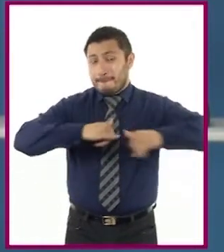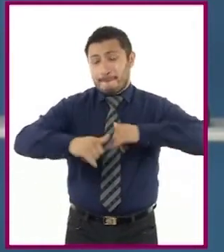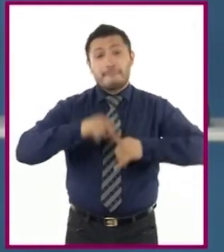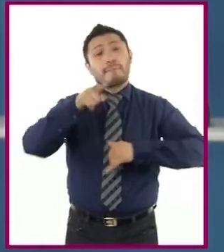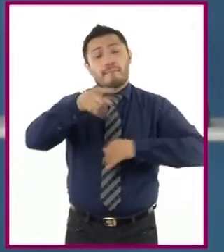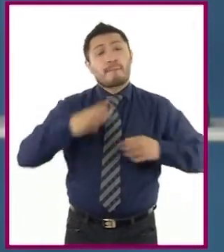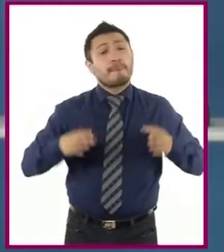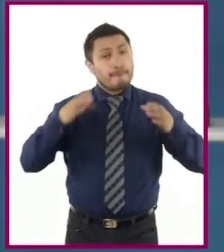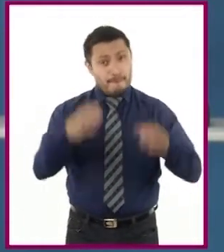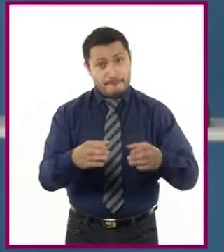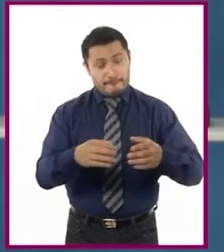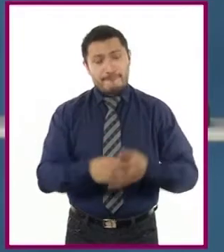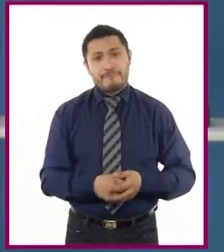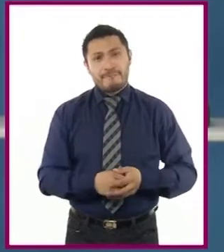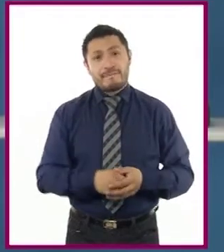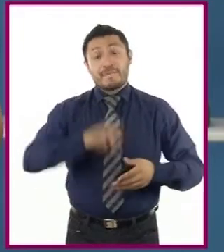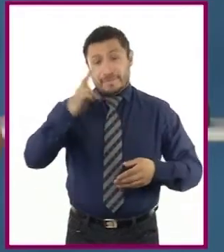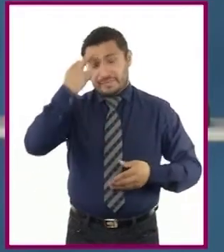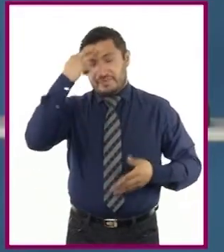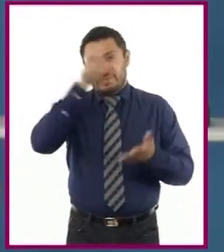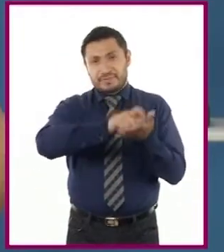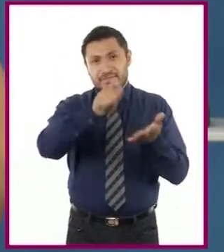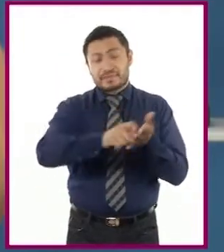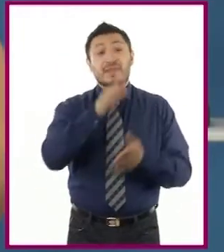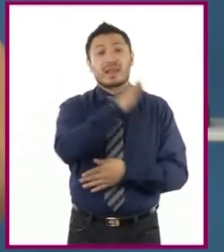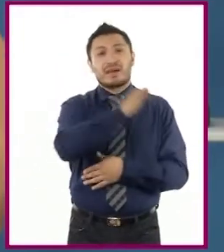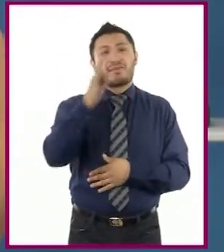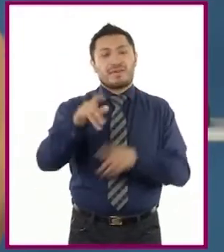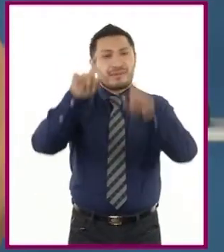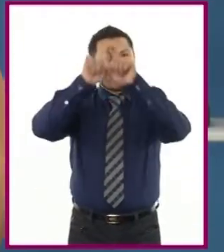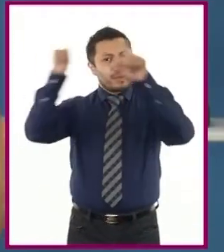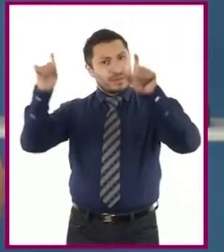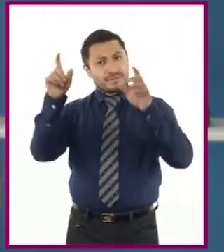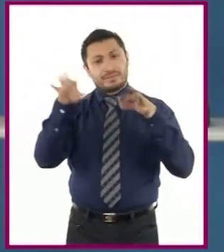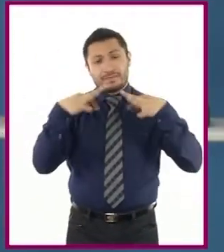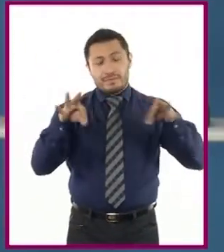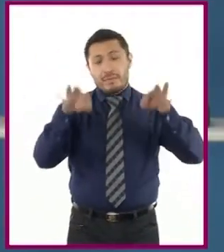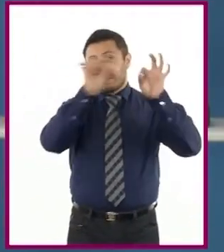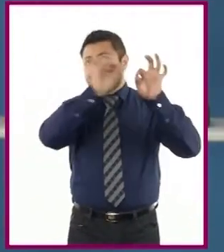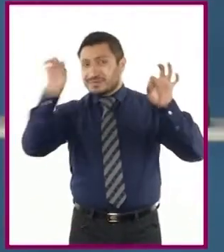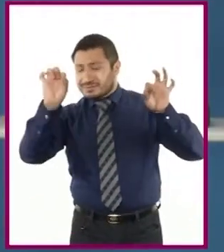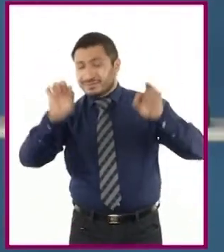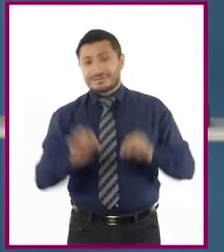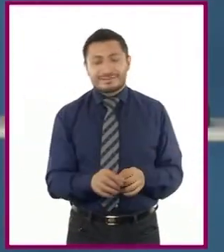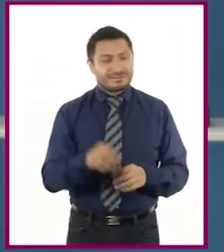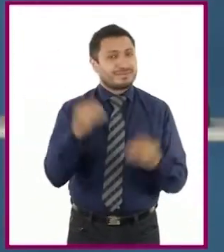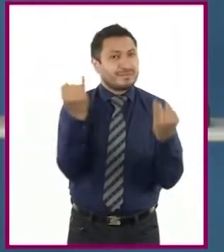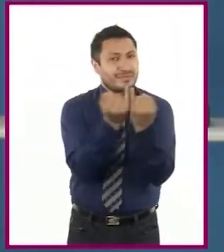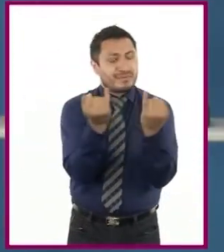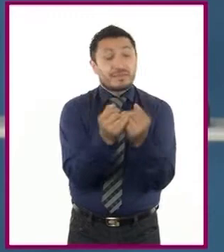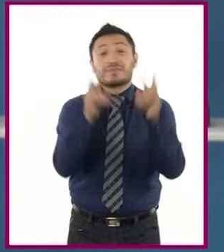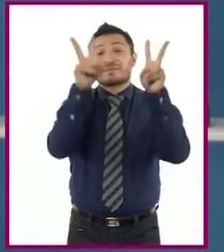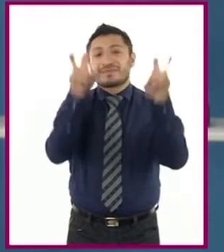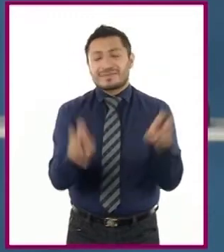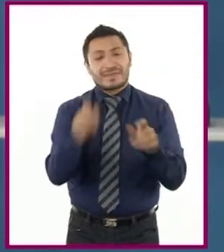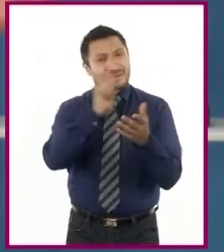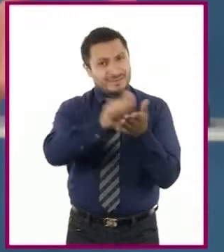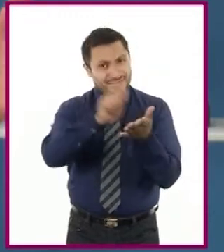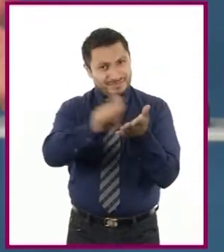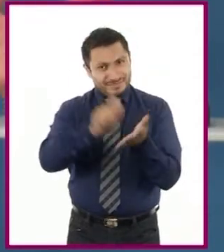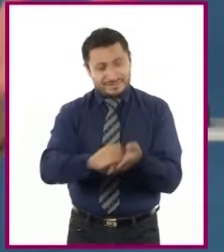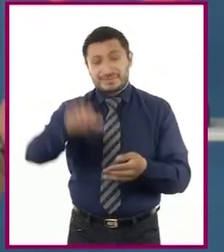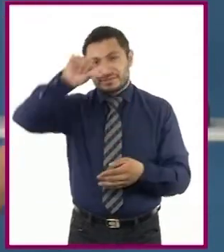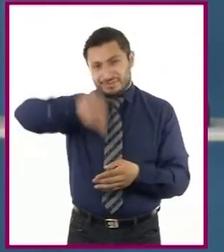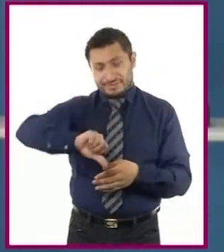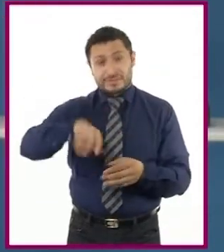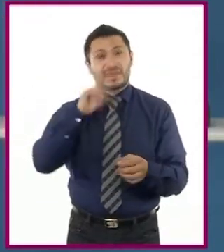localidad. No olviden anotar la fecha en la parte superior de la hoja de su cuaderno, así como el tema de esta sesión,